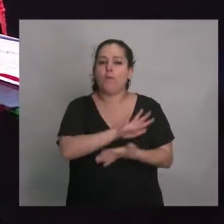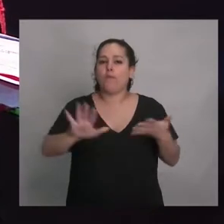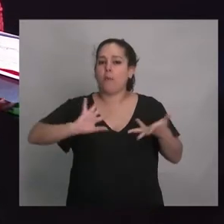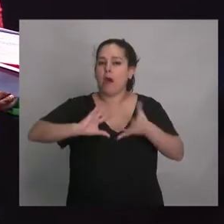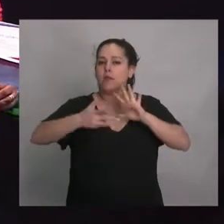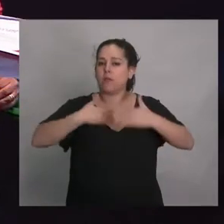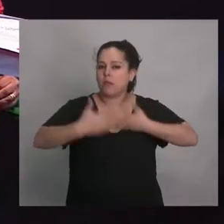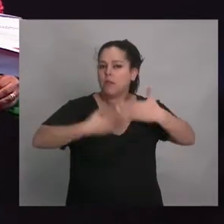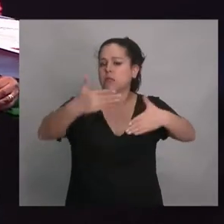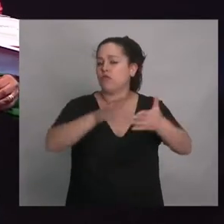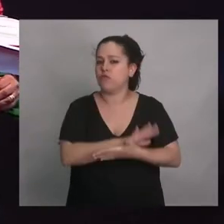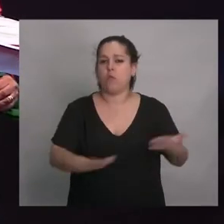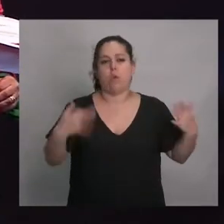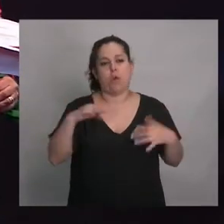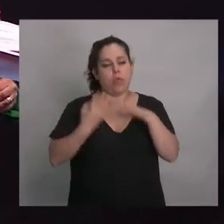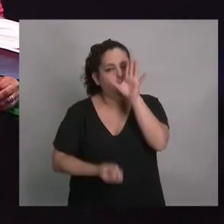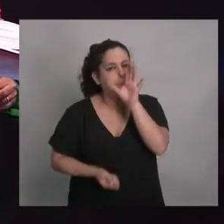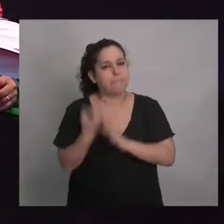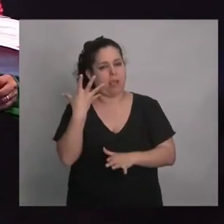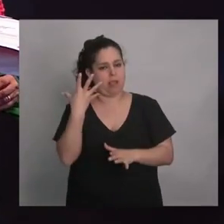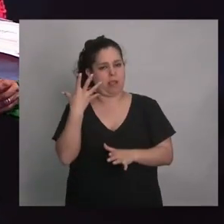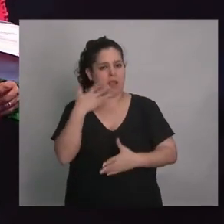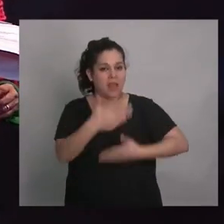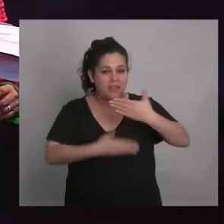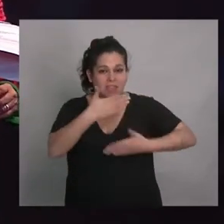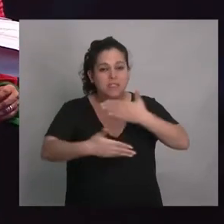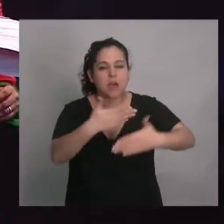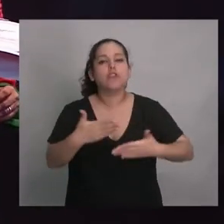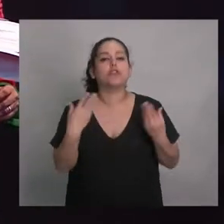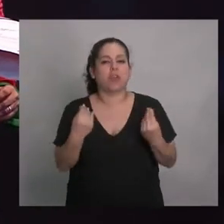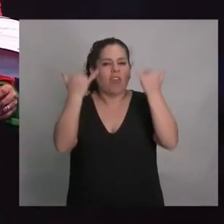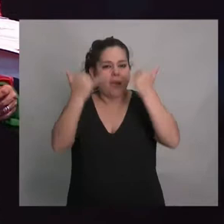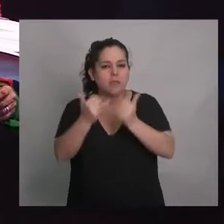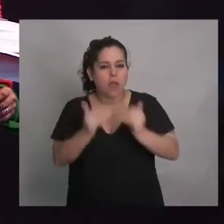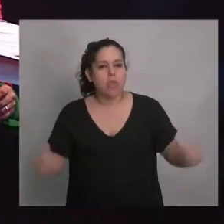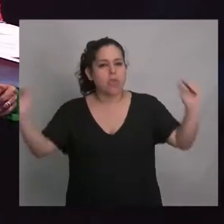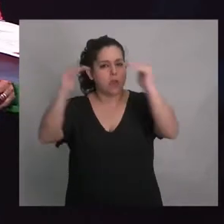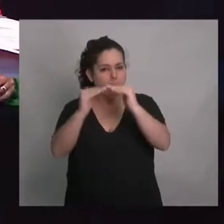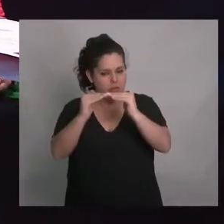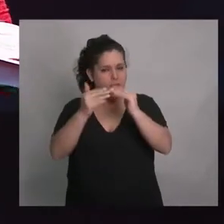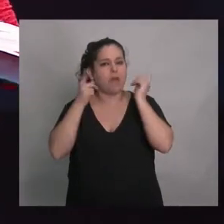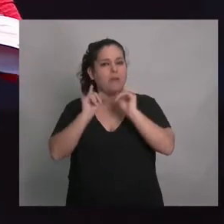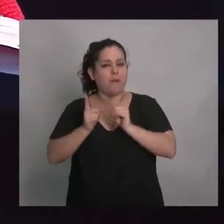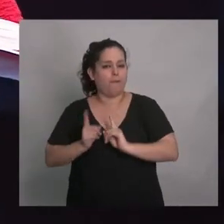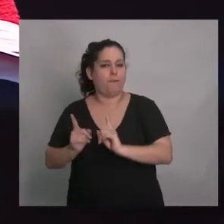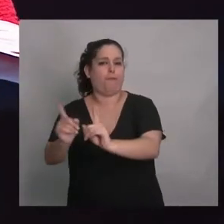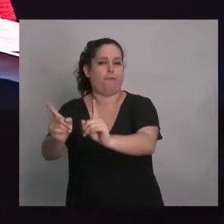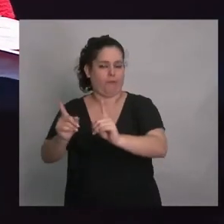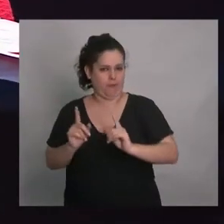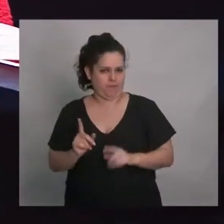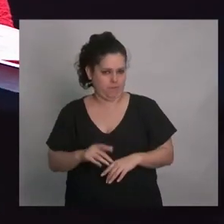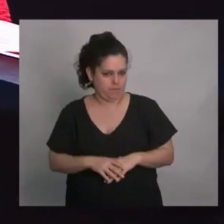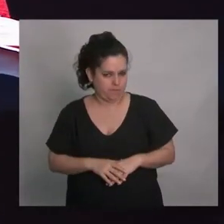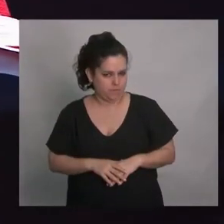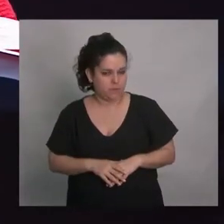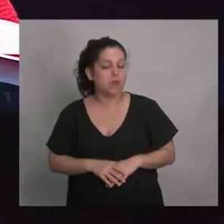desarrollo un estilo de desarrollo que tenga la igualdad y la sostenibilidad en el centro el